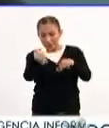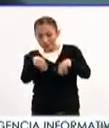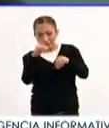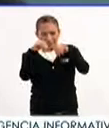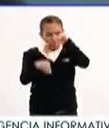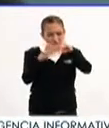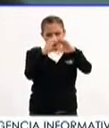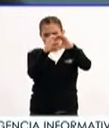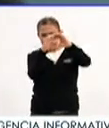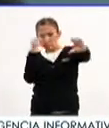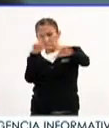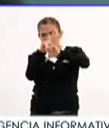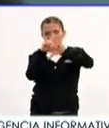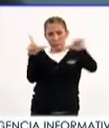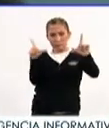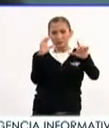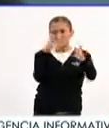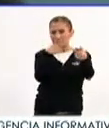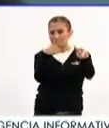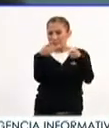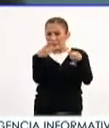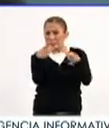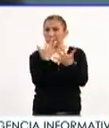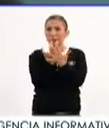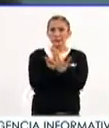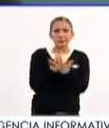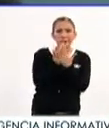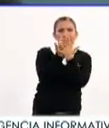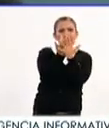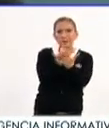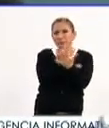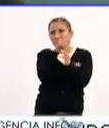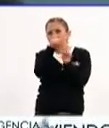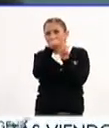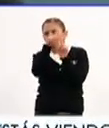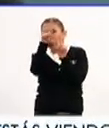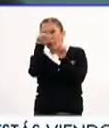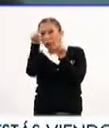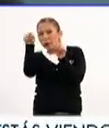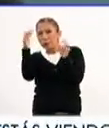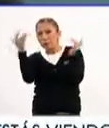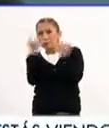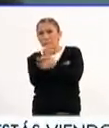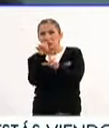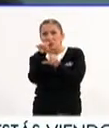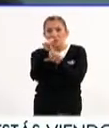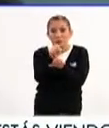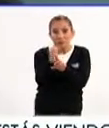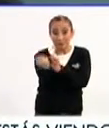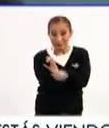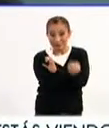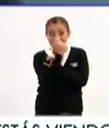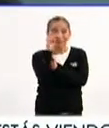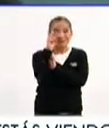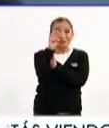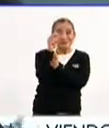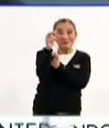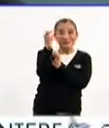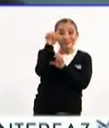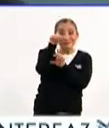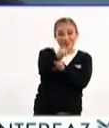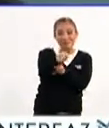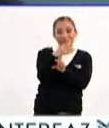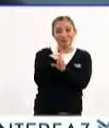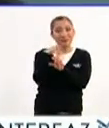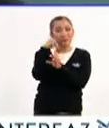instrumento, tenerlo listo, preparado, esperando que llegara la onda gravitacional, que afortunadamente finalmente llegó,